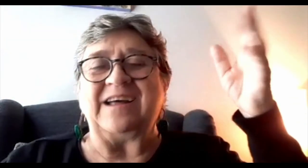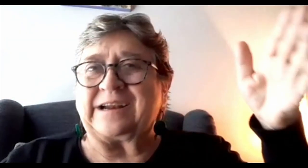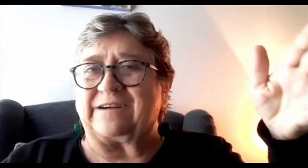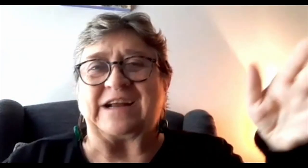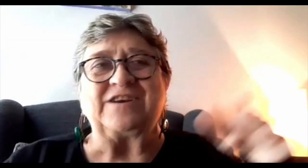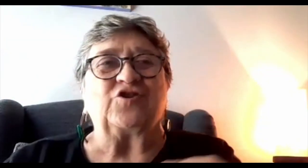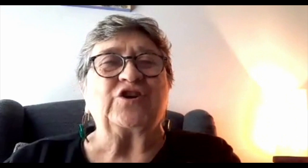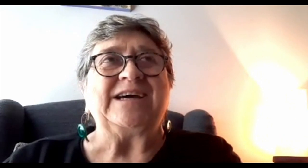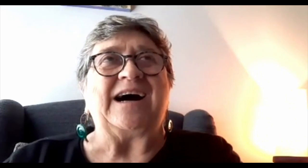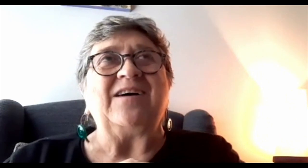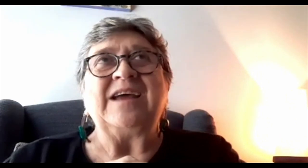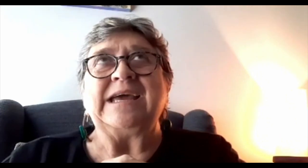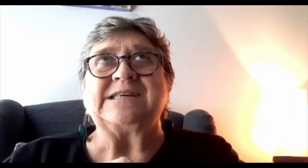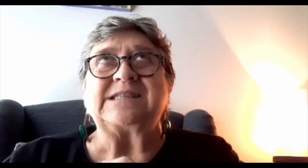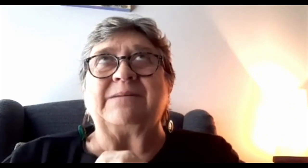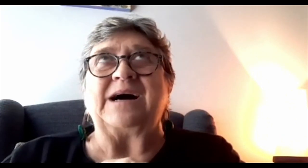estaba Rafael Correa,